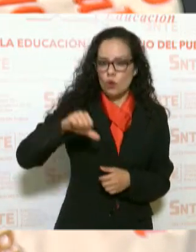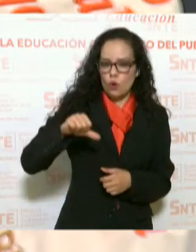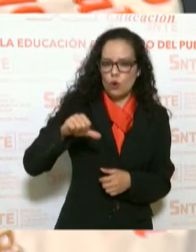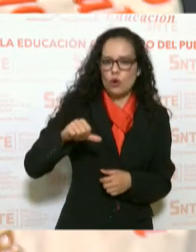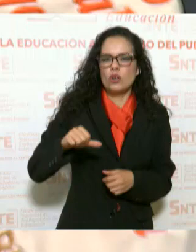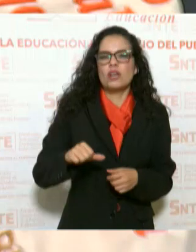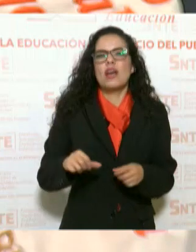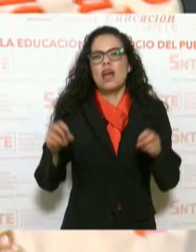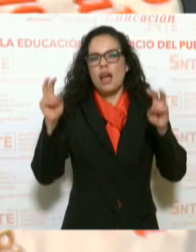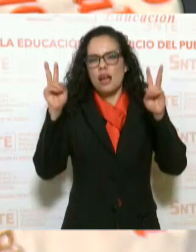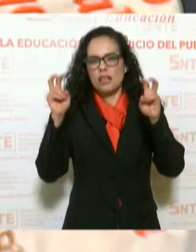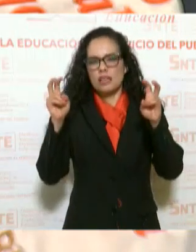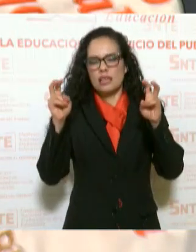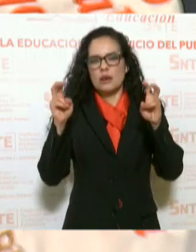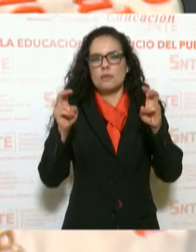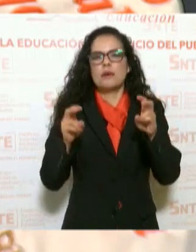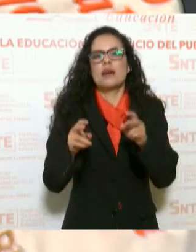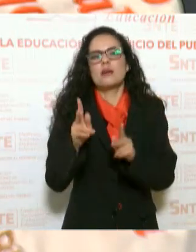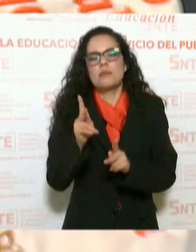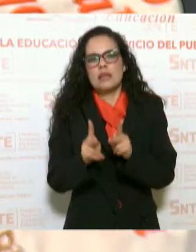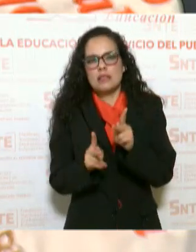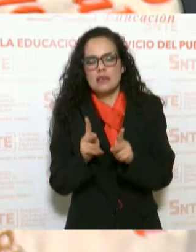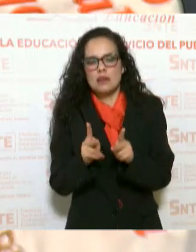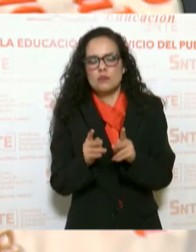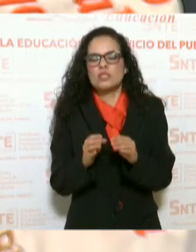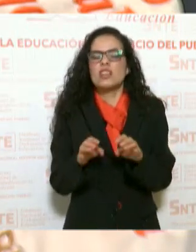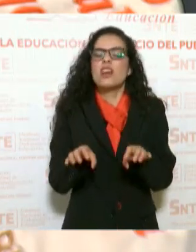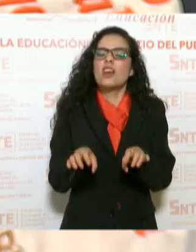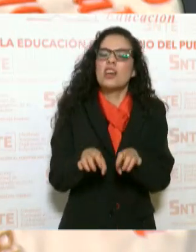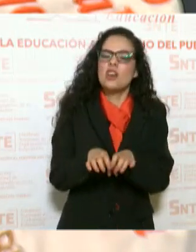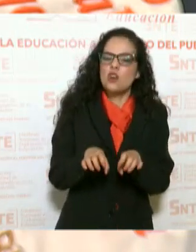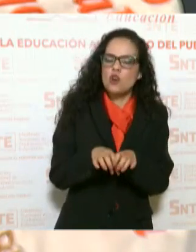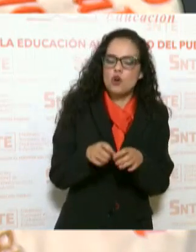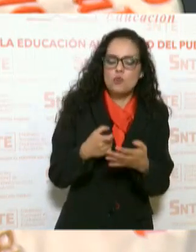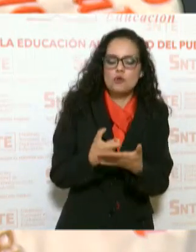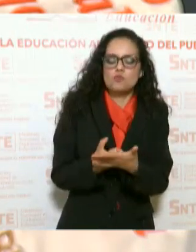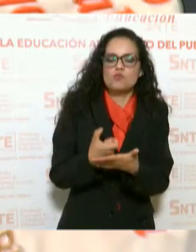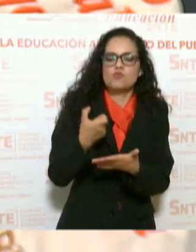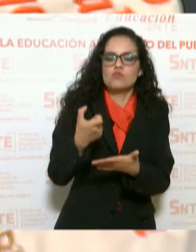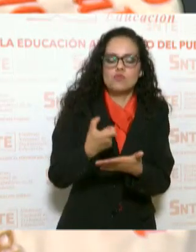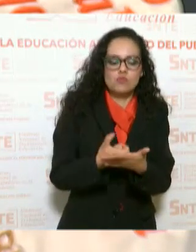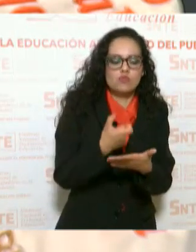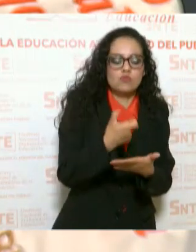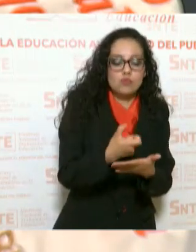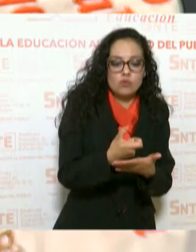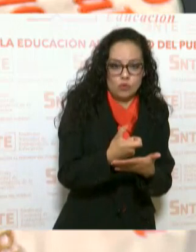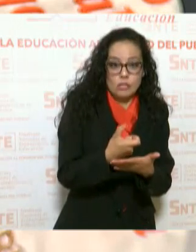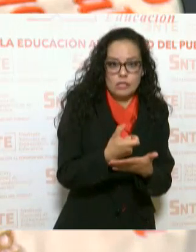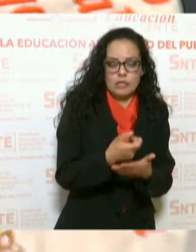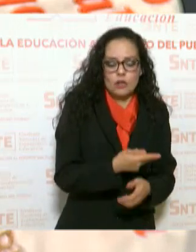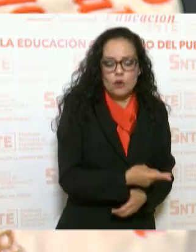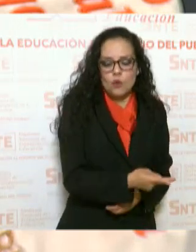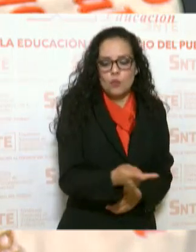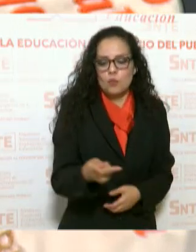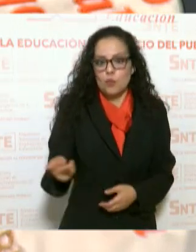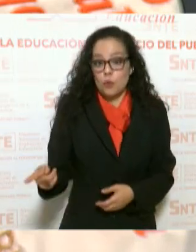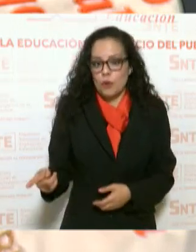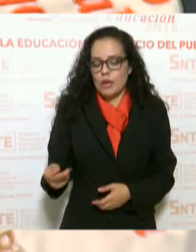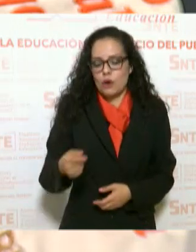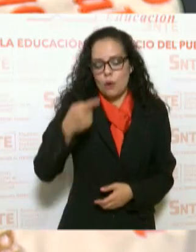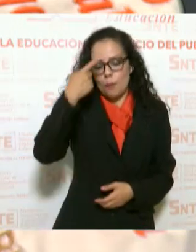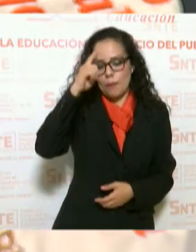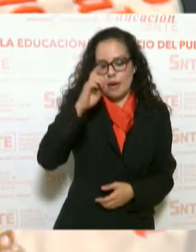hablar de cómo aumentar el financiamiento público Esto es la cúpula de